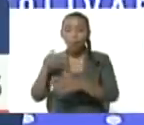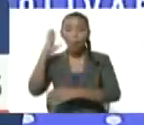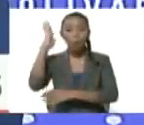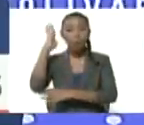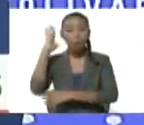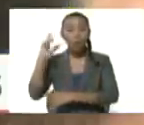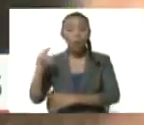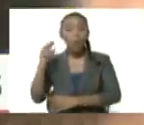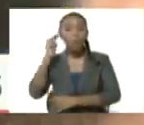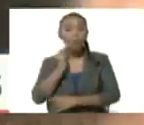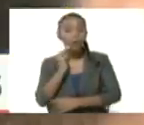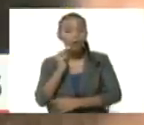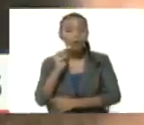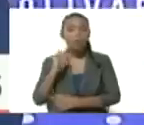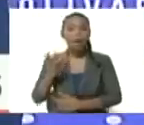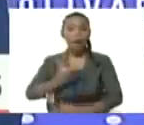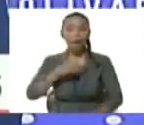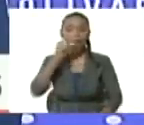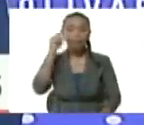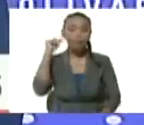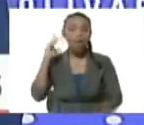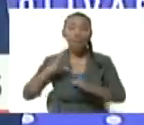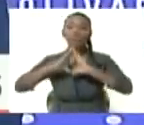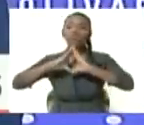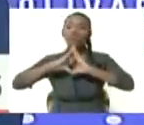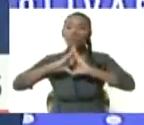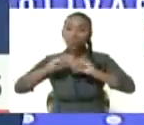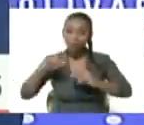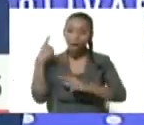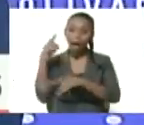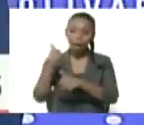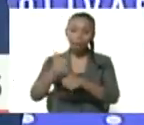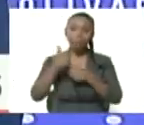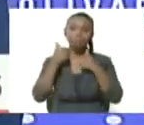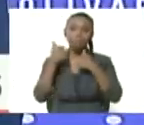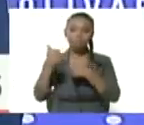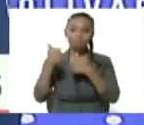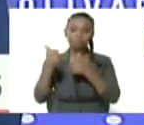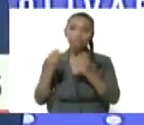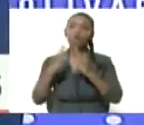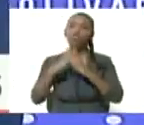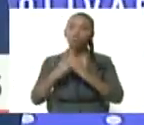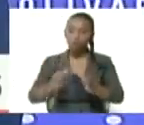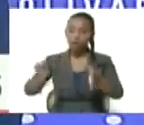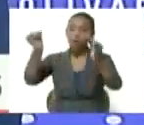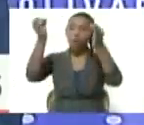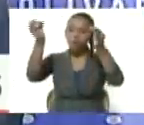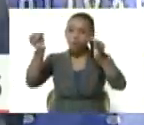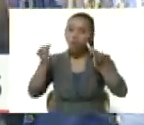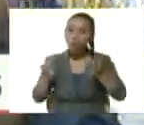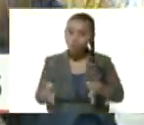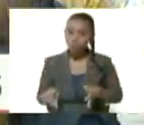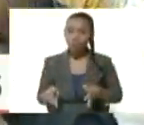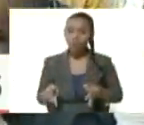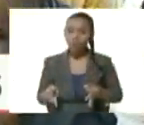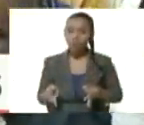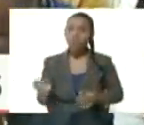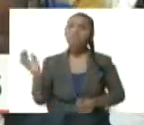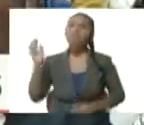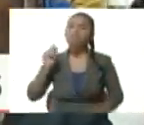Alcaldes y Alcaldesas, todas son pertinentes, son justas. Son